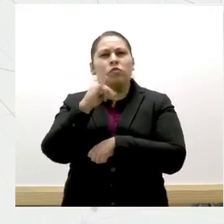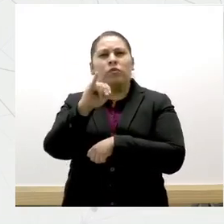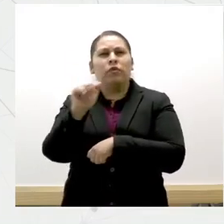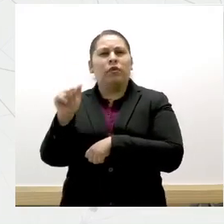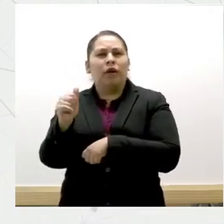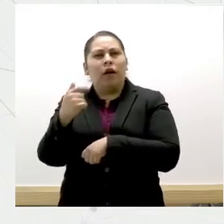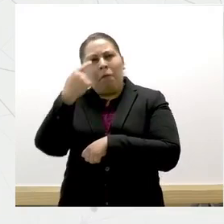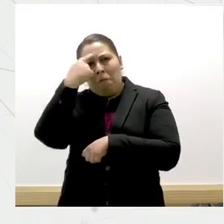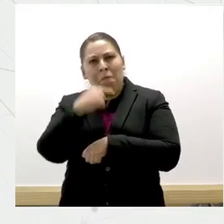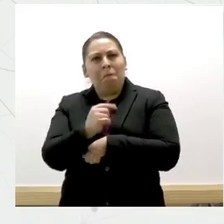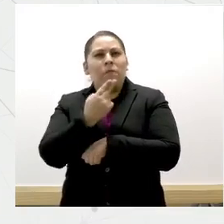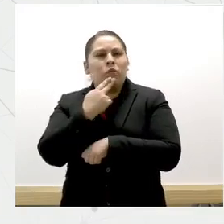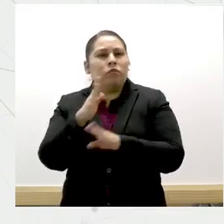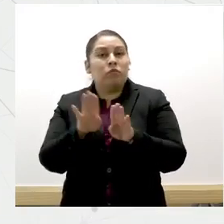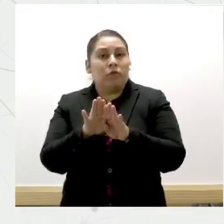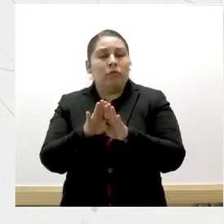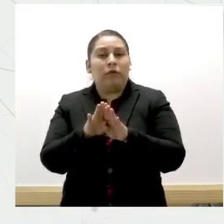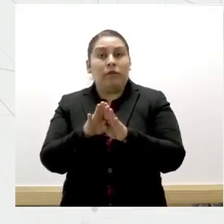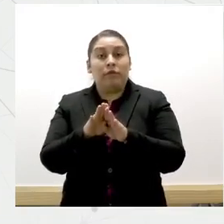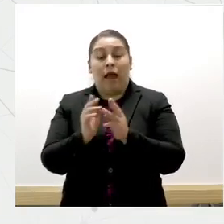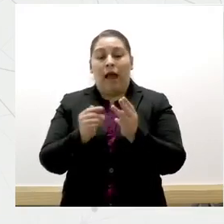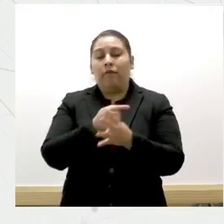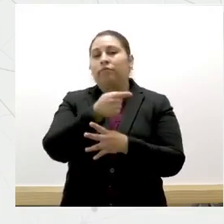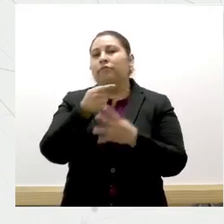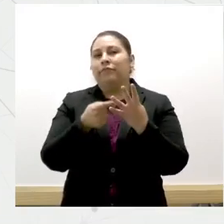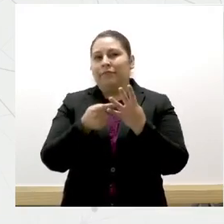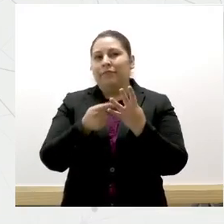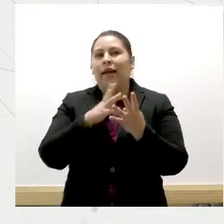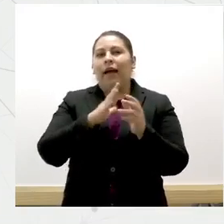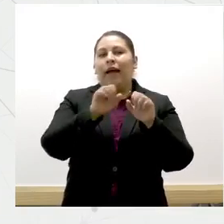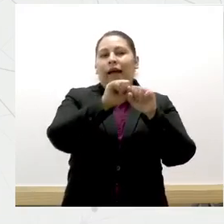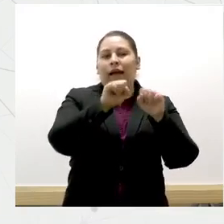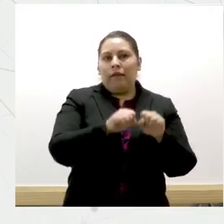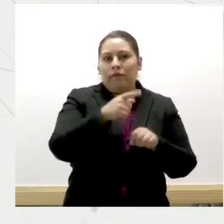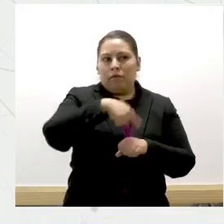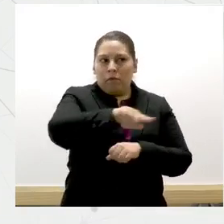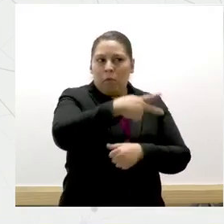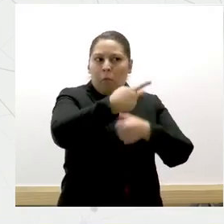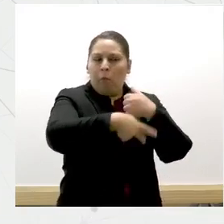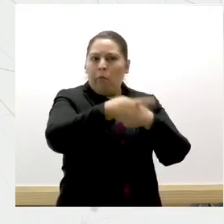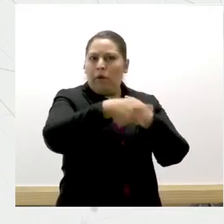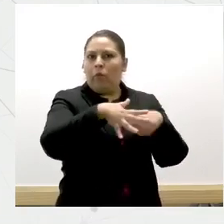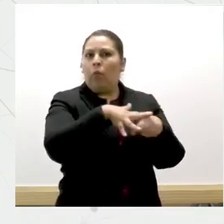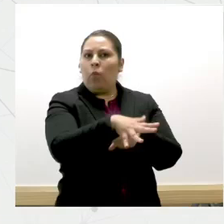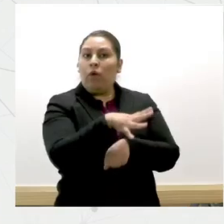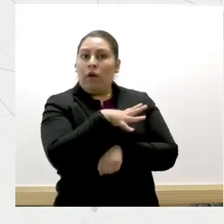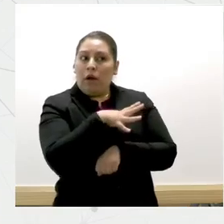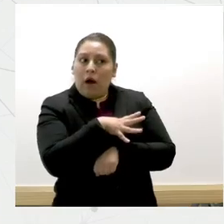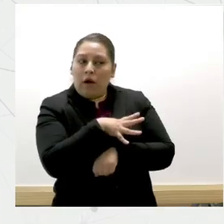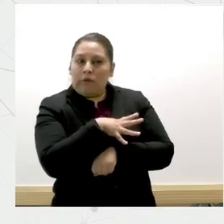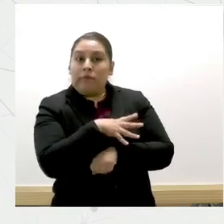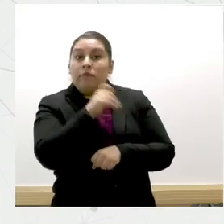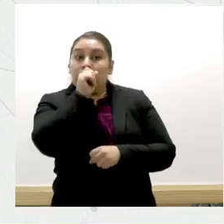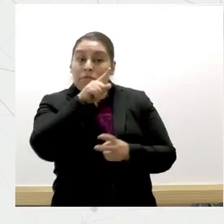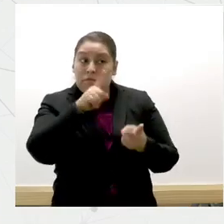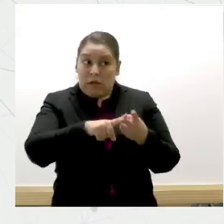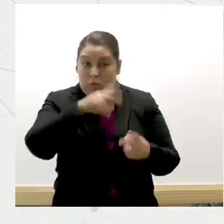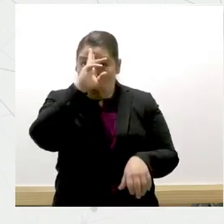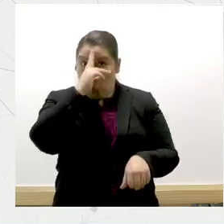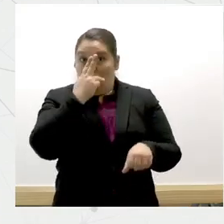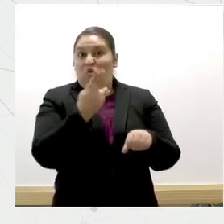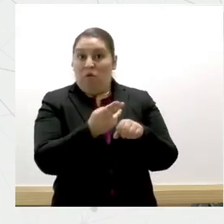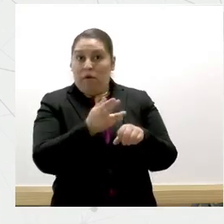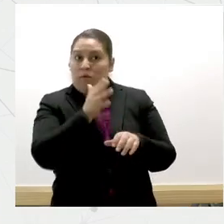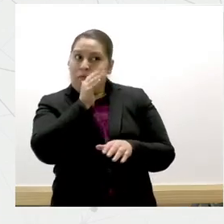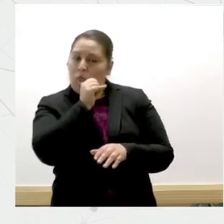Y a partir de ahí los clasificamos, ¿no? Desde los sistemas de un riesgo inaceptable, aquellos que no podemos tolerar, los sistemas de alto riesgo, en los que hay que